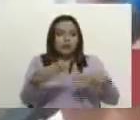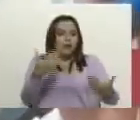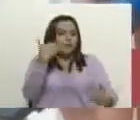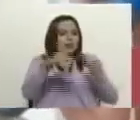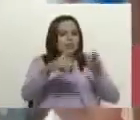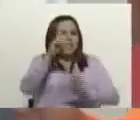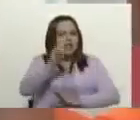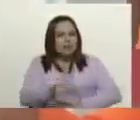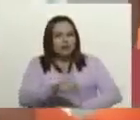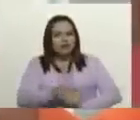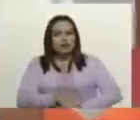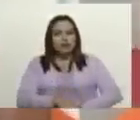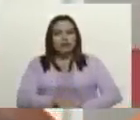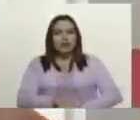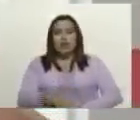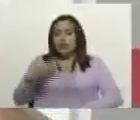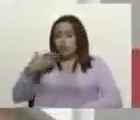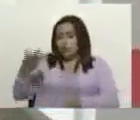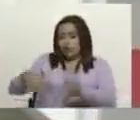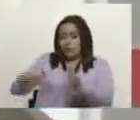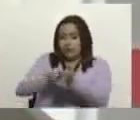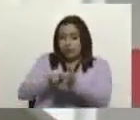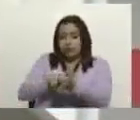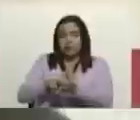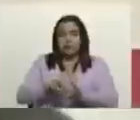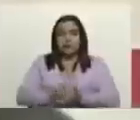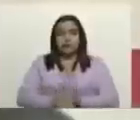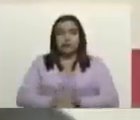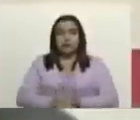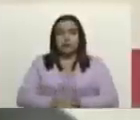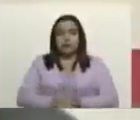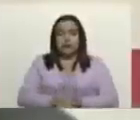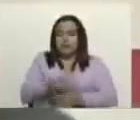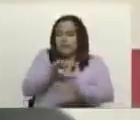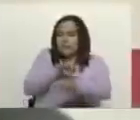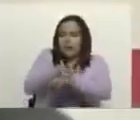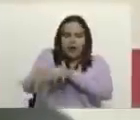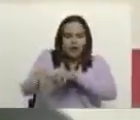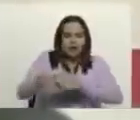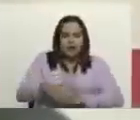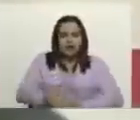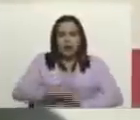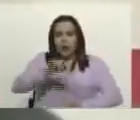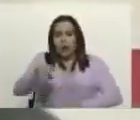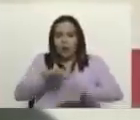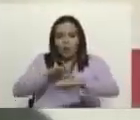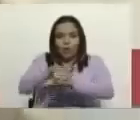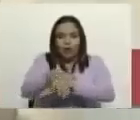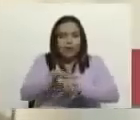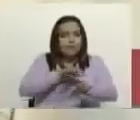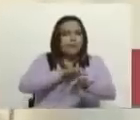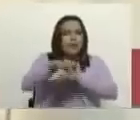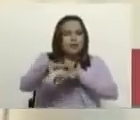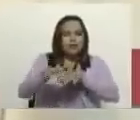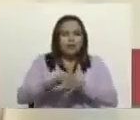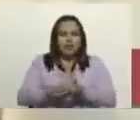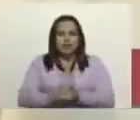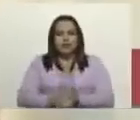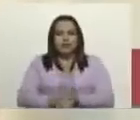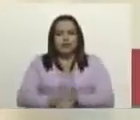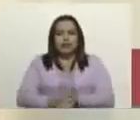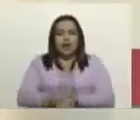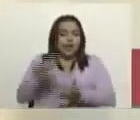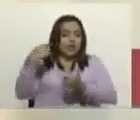ellos también? Yo repito a Jorge, la inmensa mayoría, Jorge Rodríguez, la inmensa mayoría de